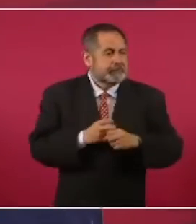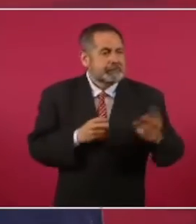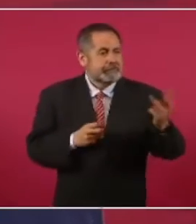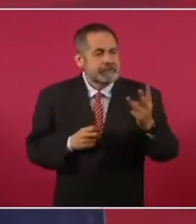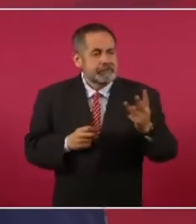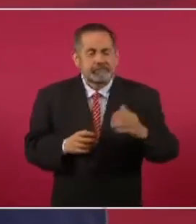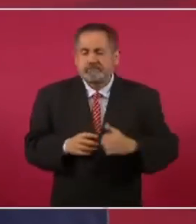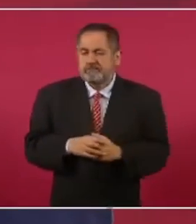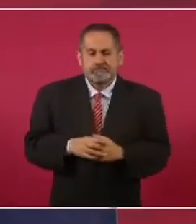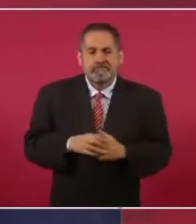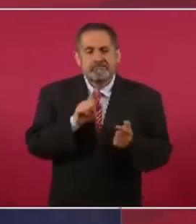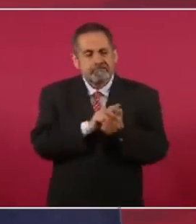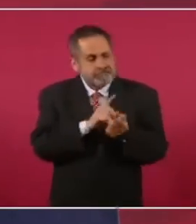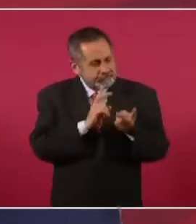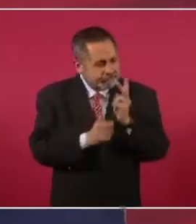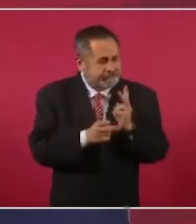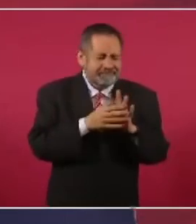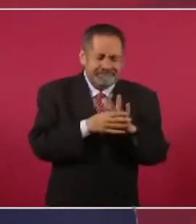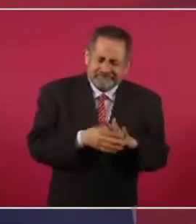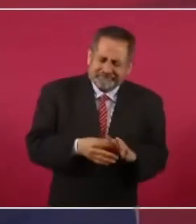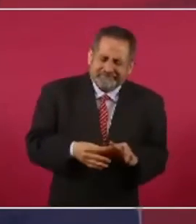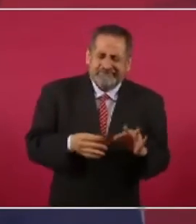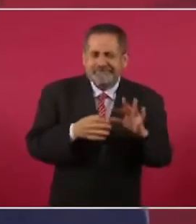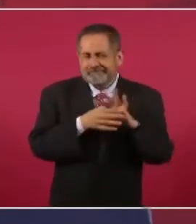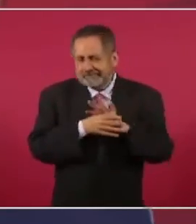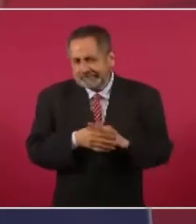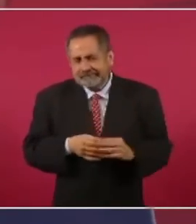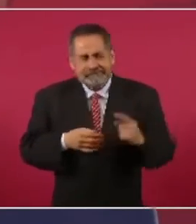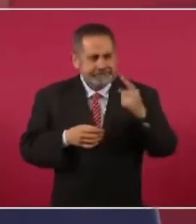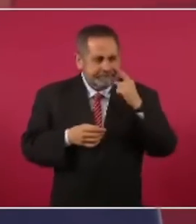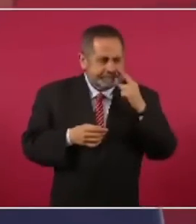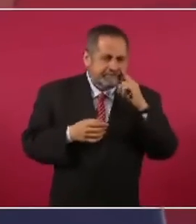Y estuve con ellos hablando y hablando.